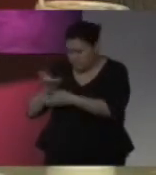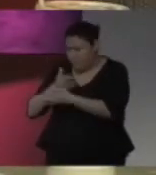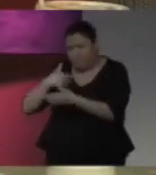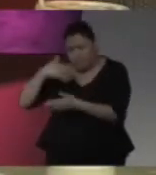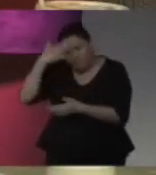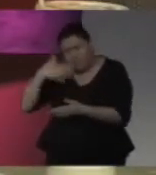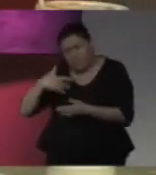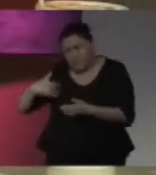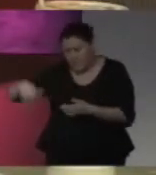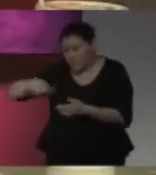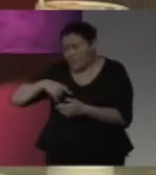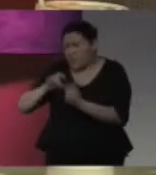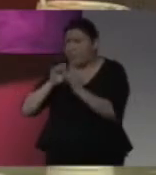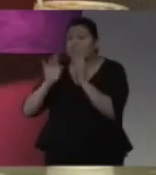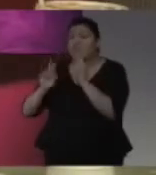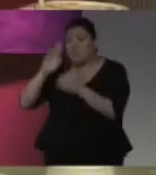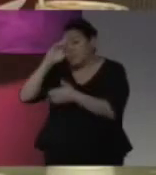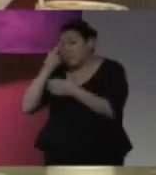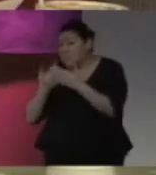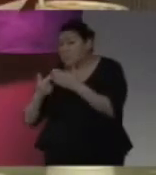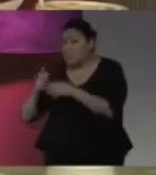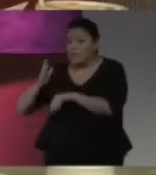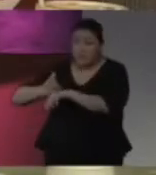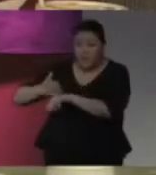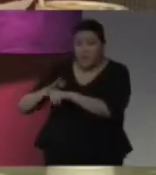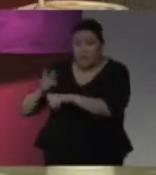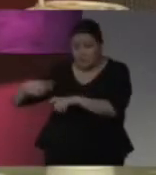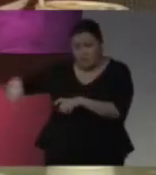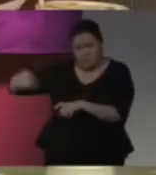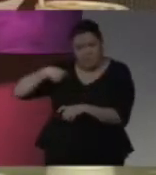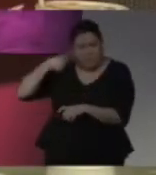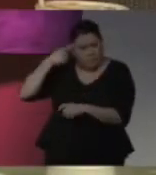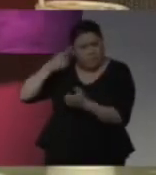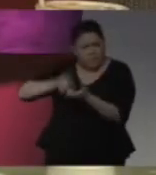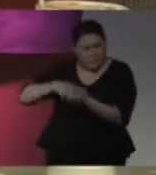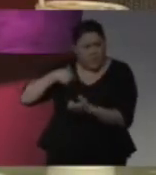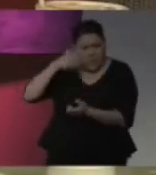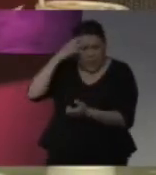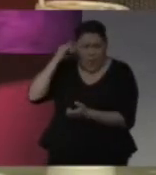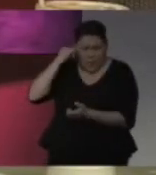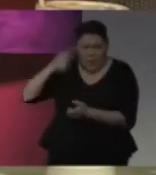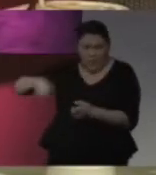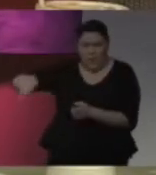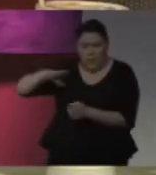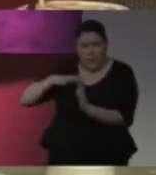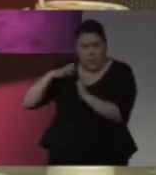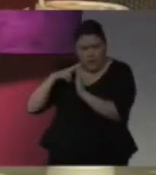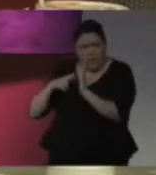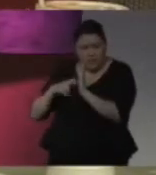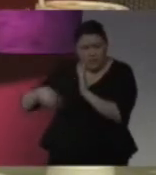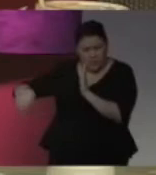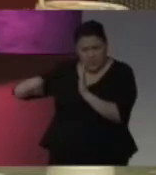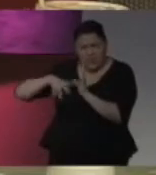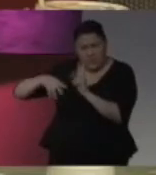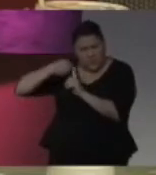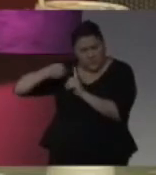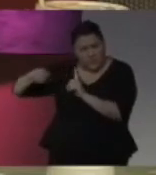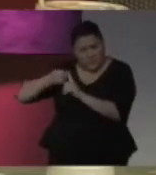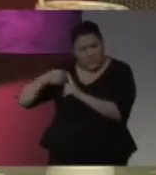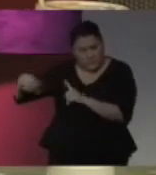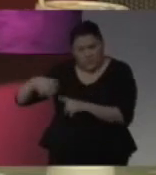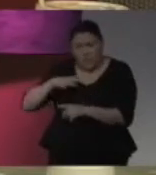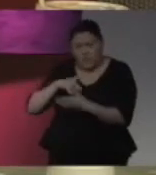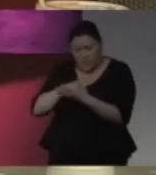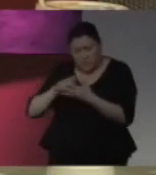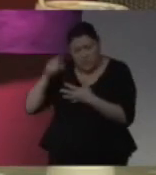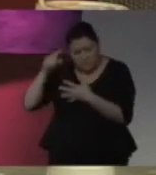cómo podemos responder a ellos, digamos. Entonces, también para decir que hay una estructura comunal de derechos